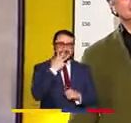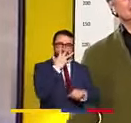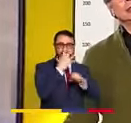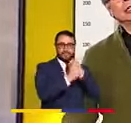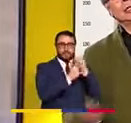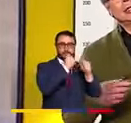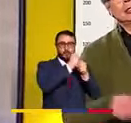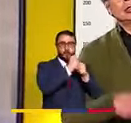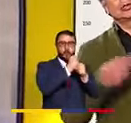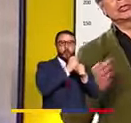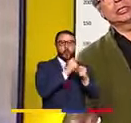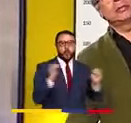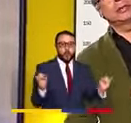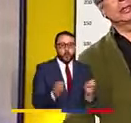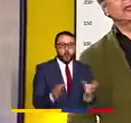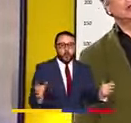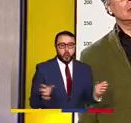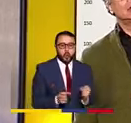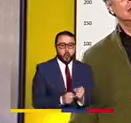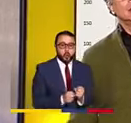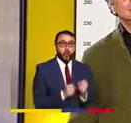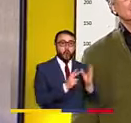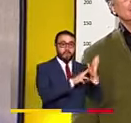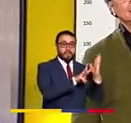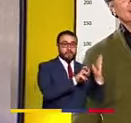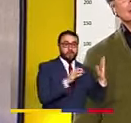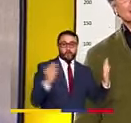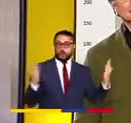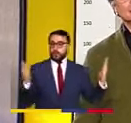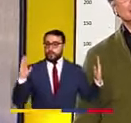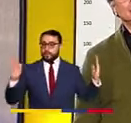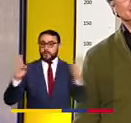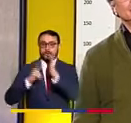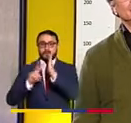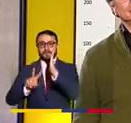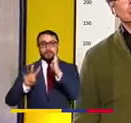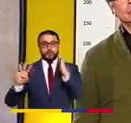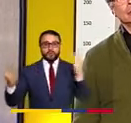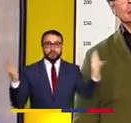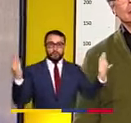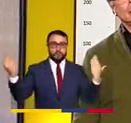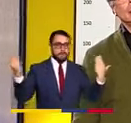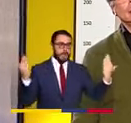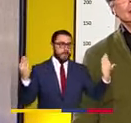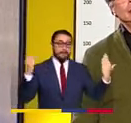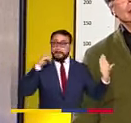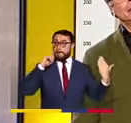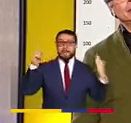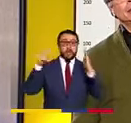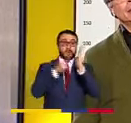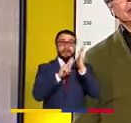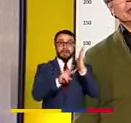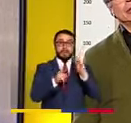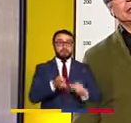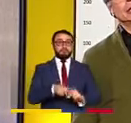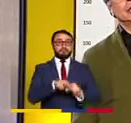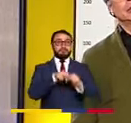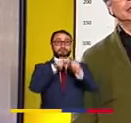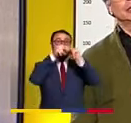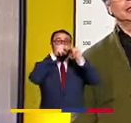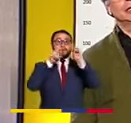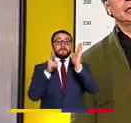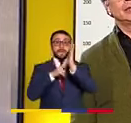5 años, desde el 18 hasta el 24. Mire el salto que dio el 22. Y el 24